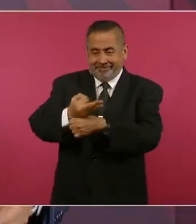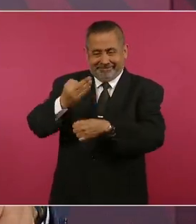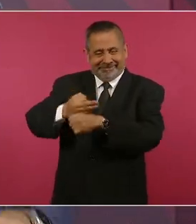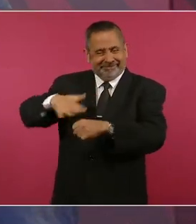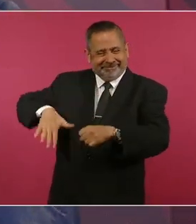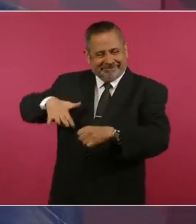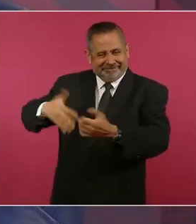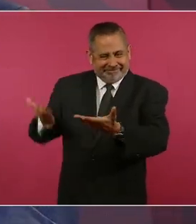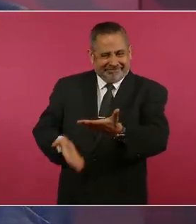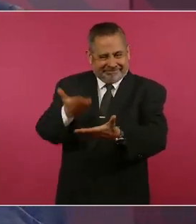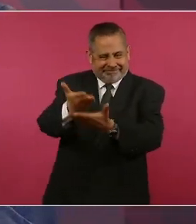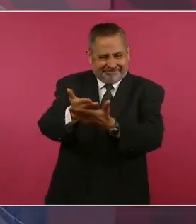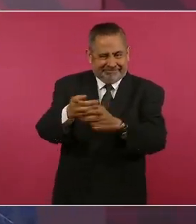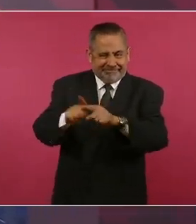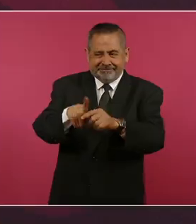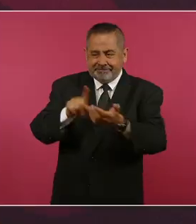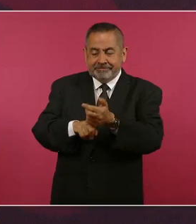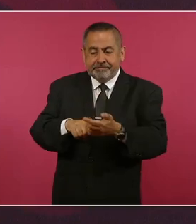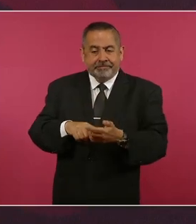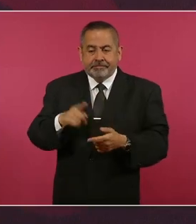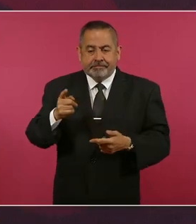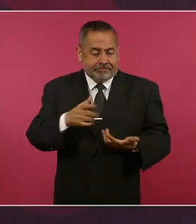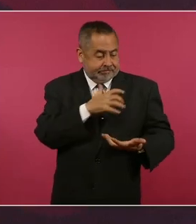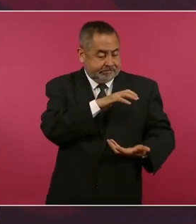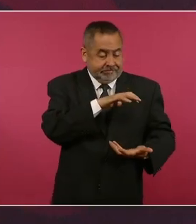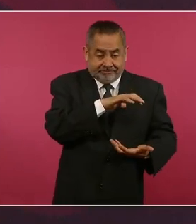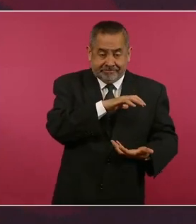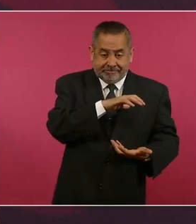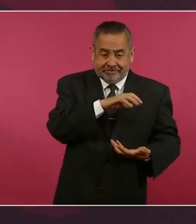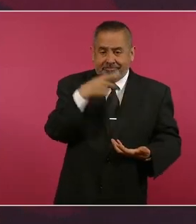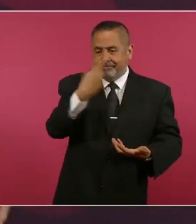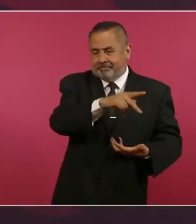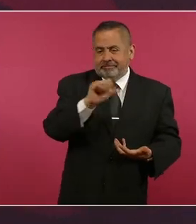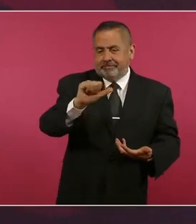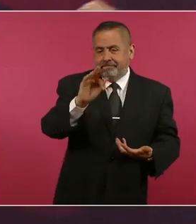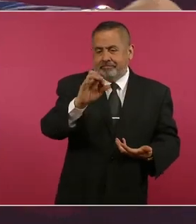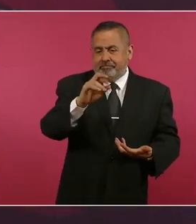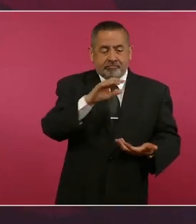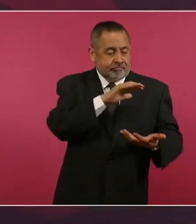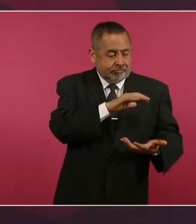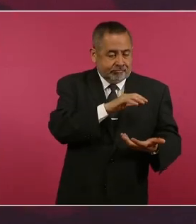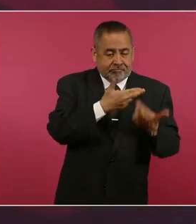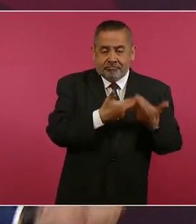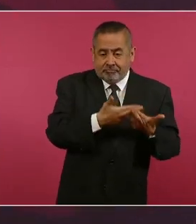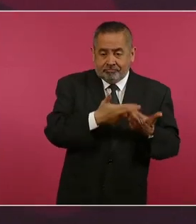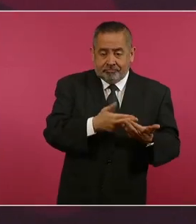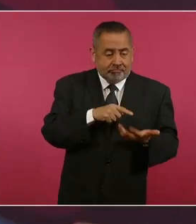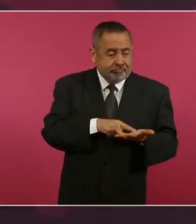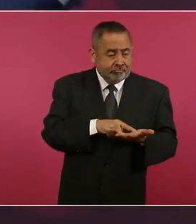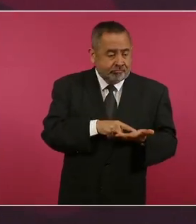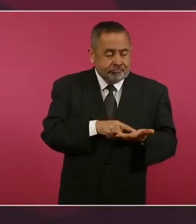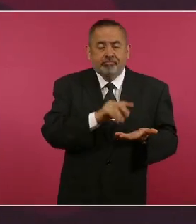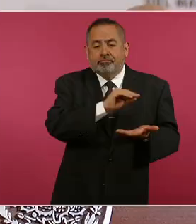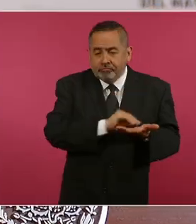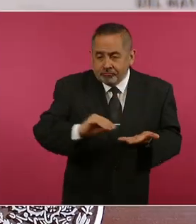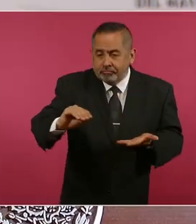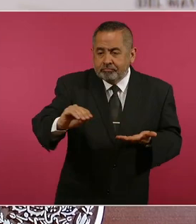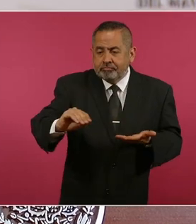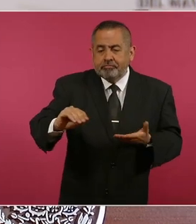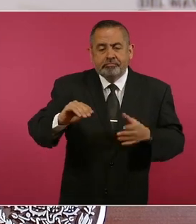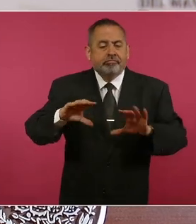este fondo de pensiones solidarias es que esos remanentes también vayan al